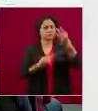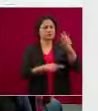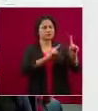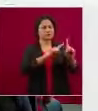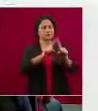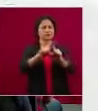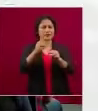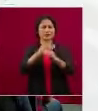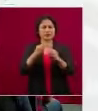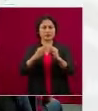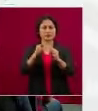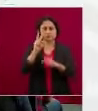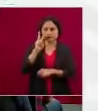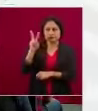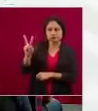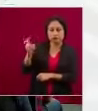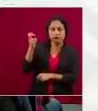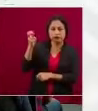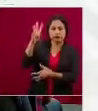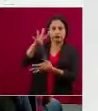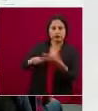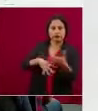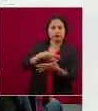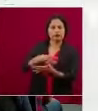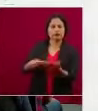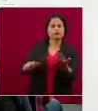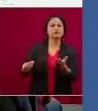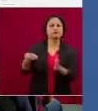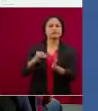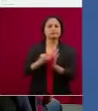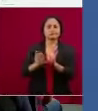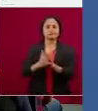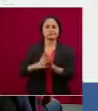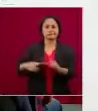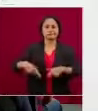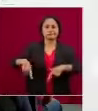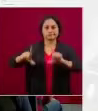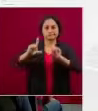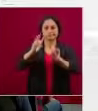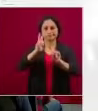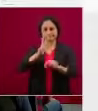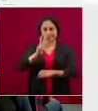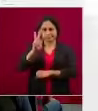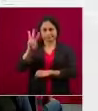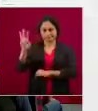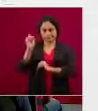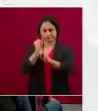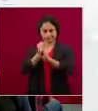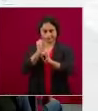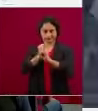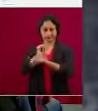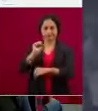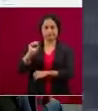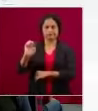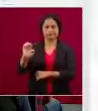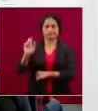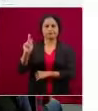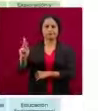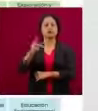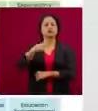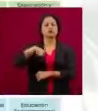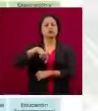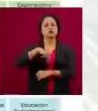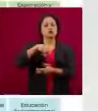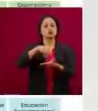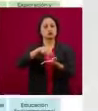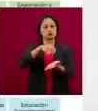hemos externado como movimiento democrático que es injusto que la Secretaría de Educación Pública esté dando